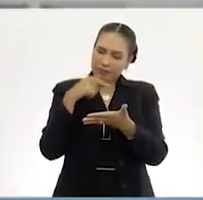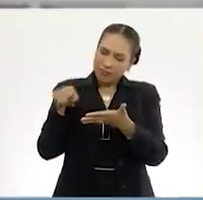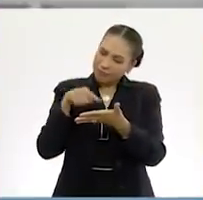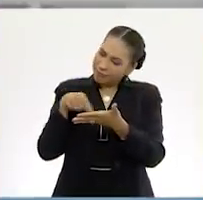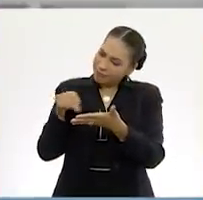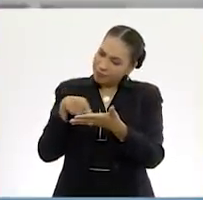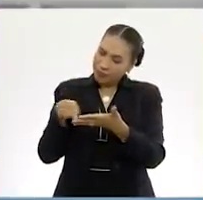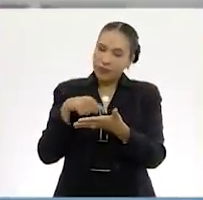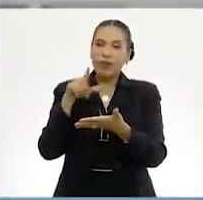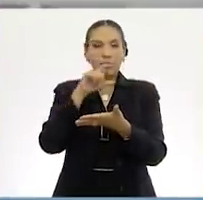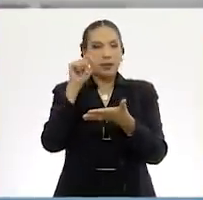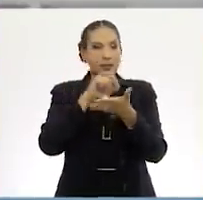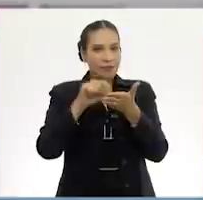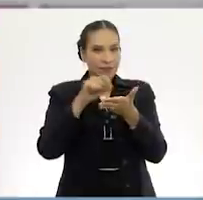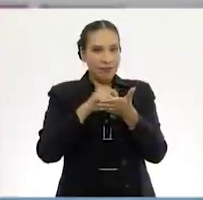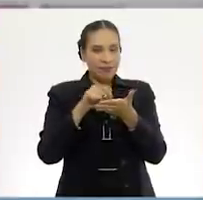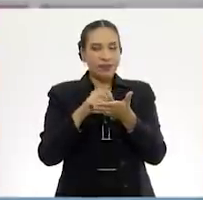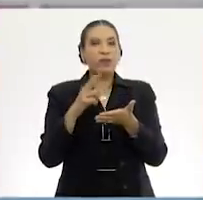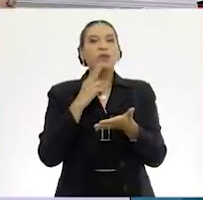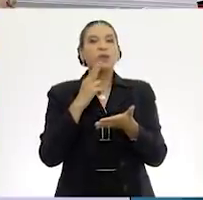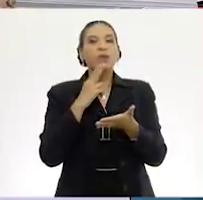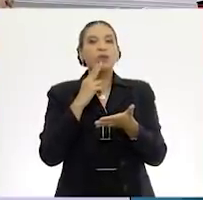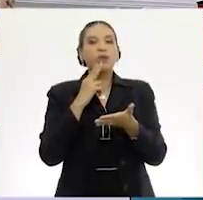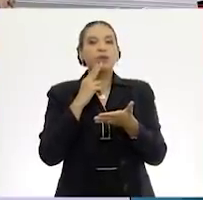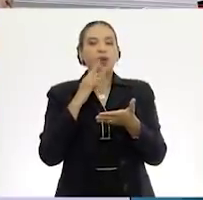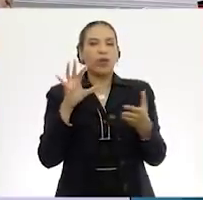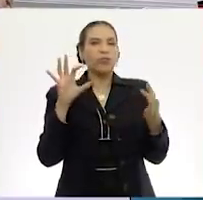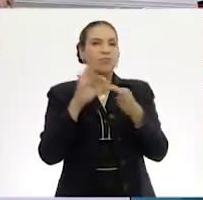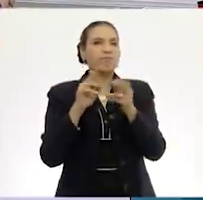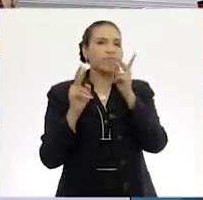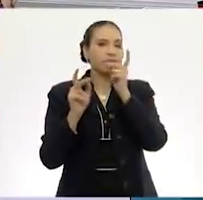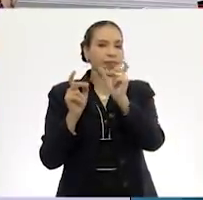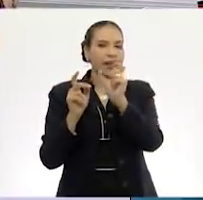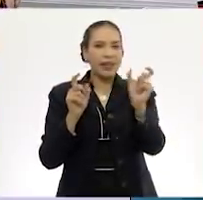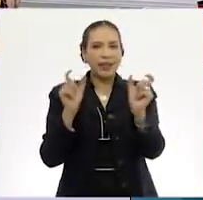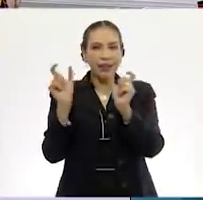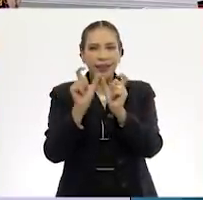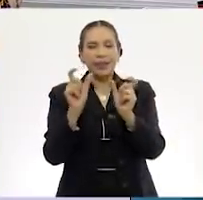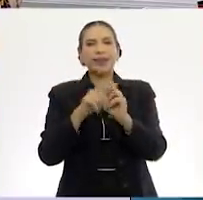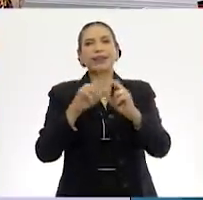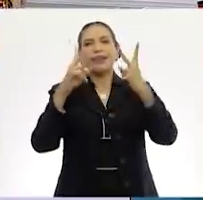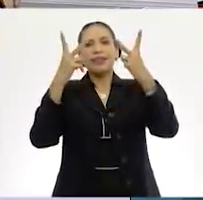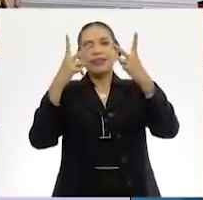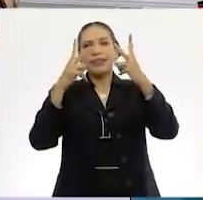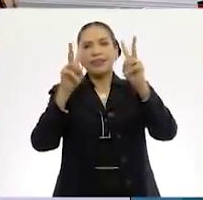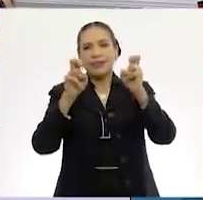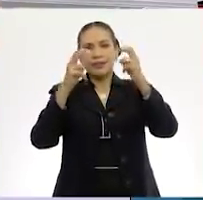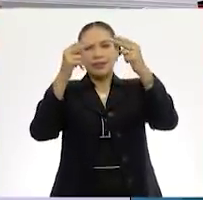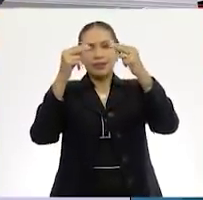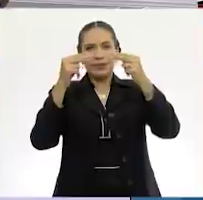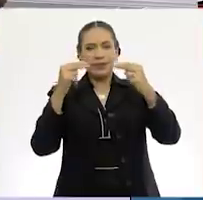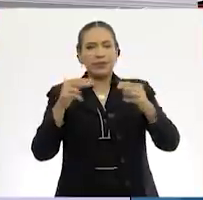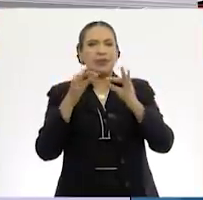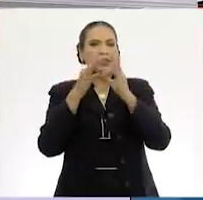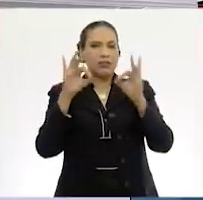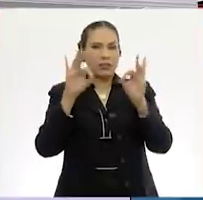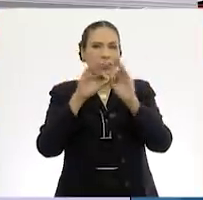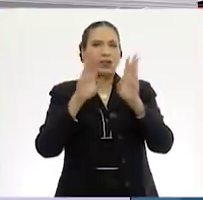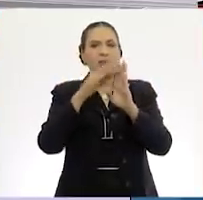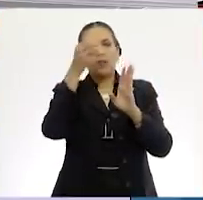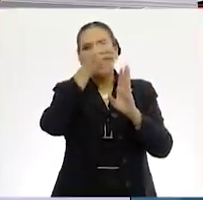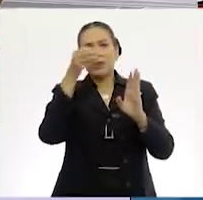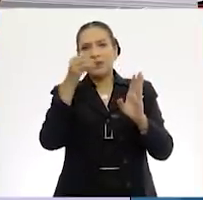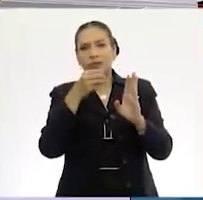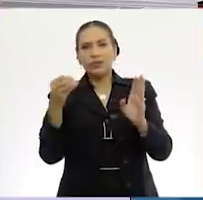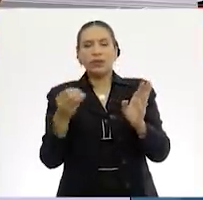Ton redactó, utilizó nexos, utilizó subtítulos, le dio una estructura más o menos, nos lo